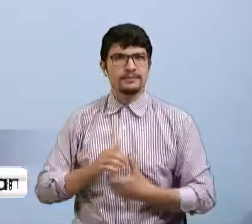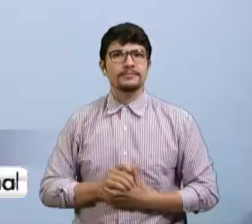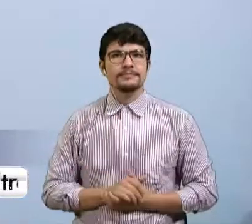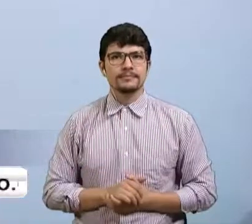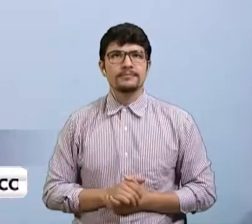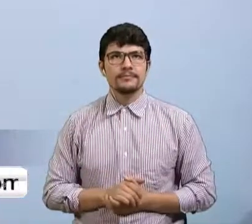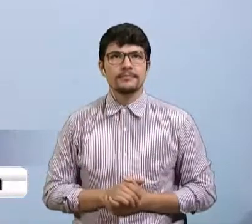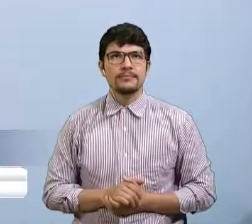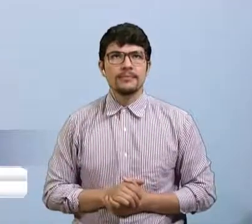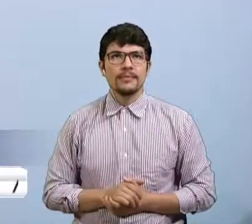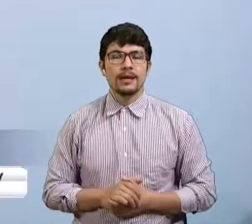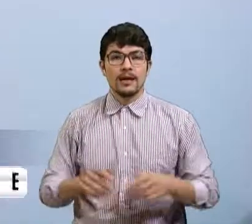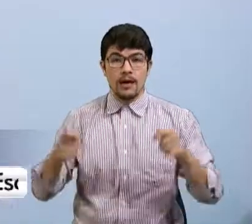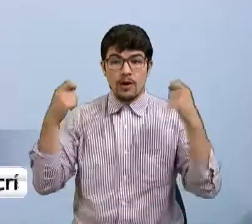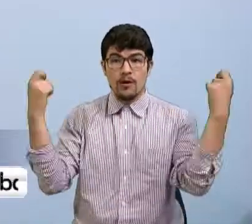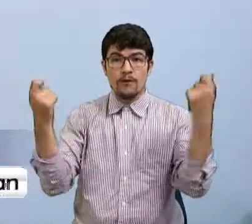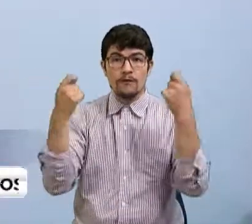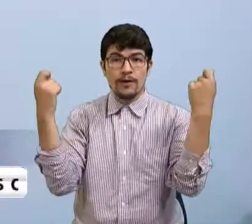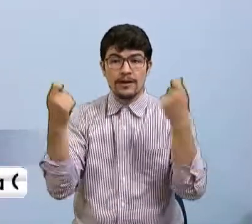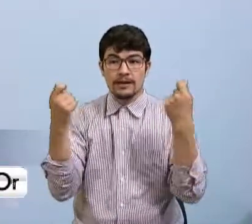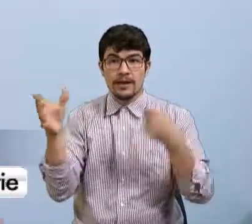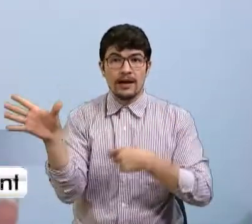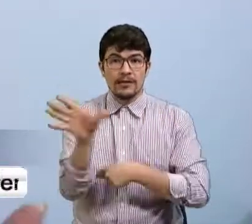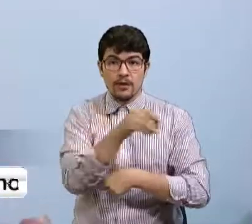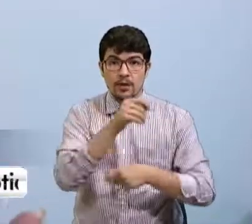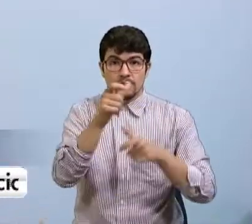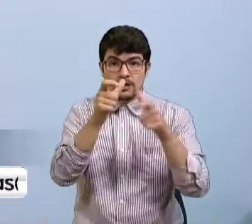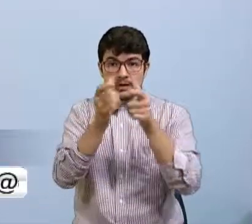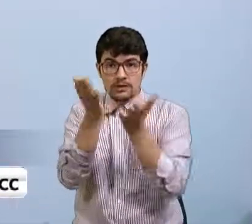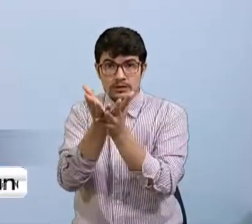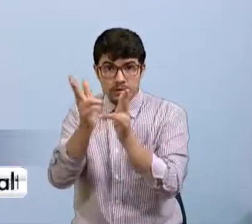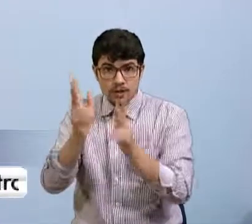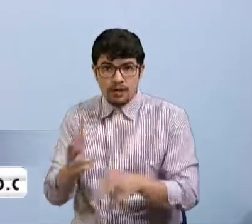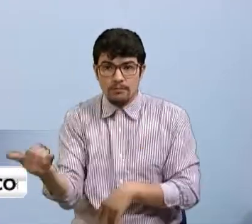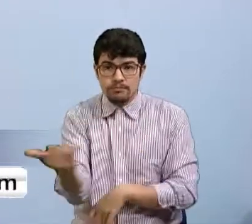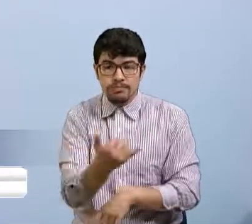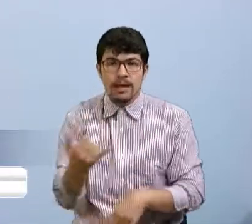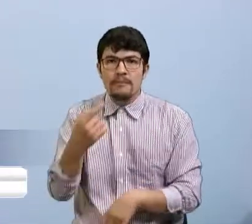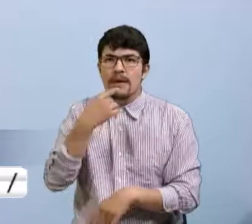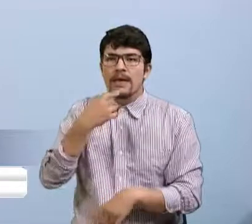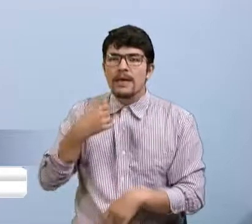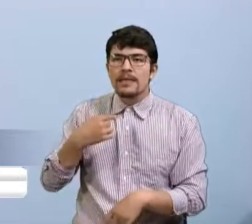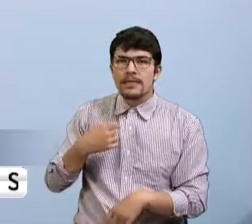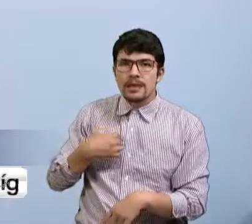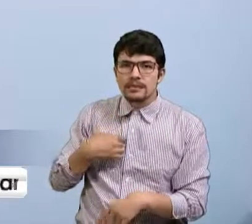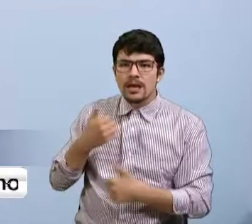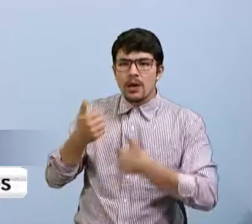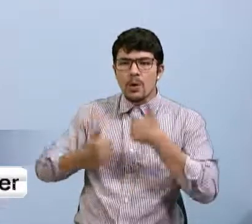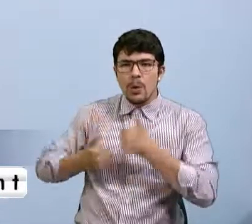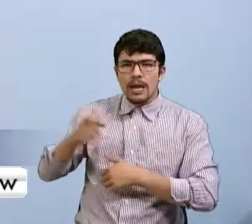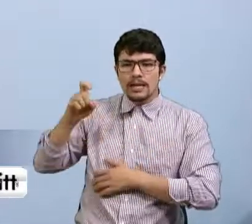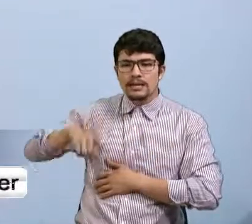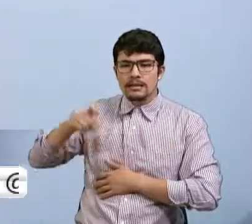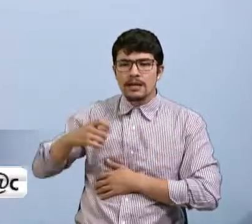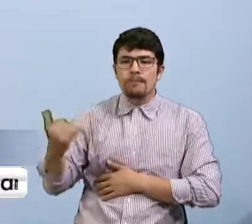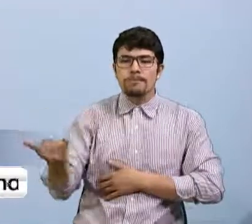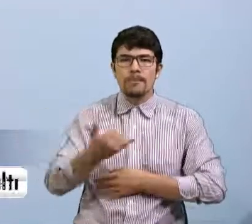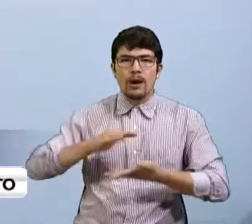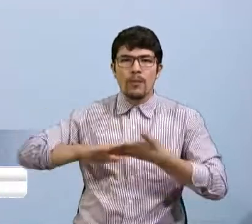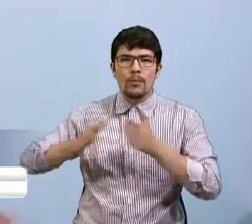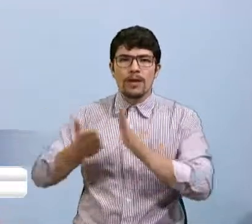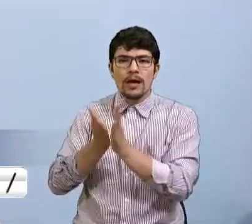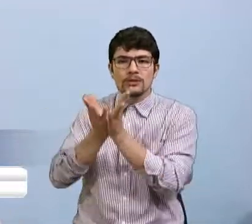donde les está llenando a ellos las expectativas ellos son los que nos dicen cuáles son las necesidades que tienen